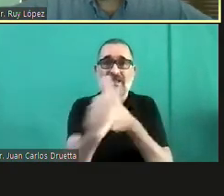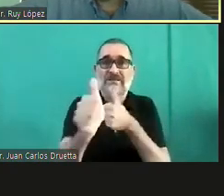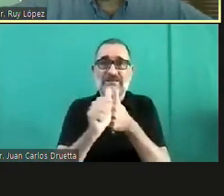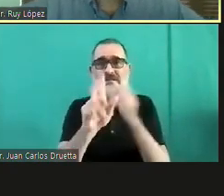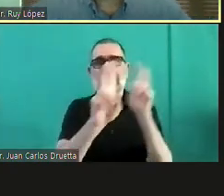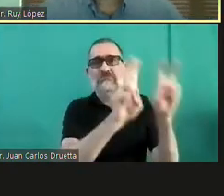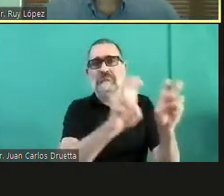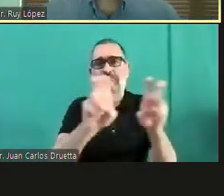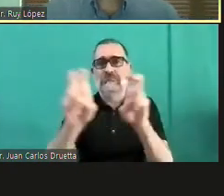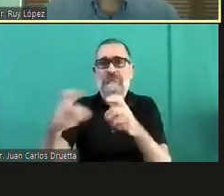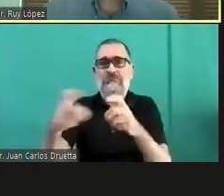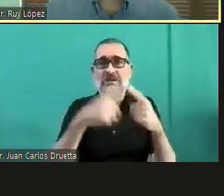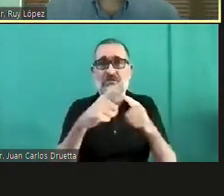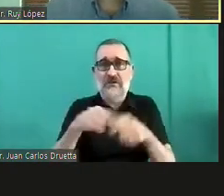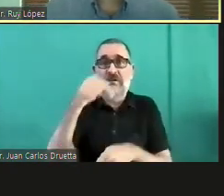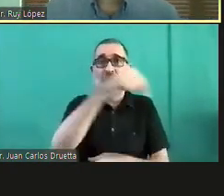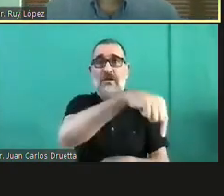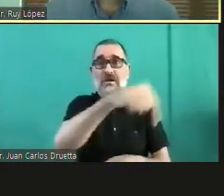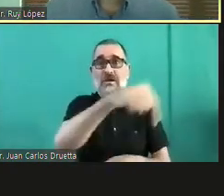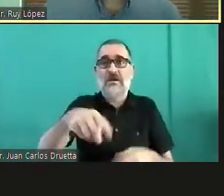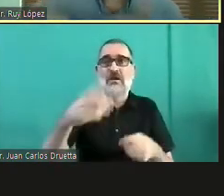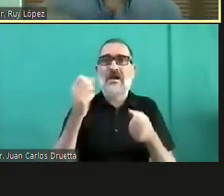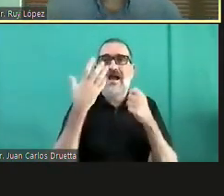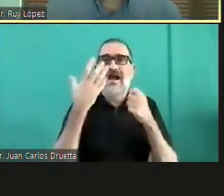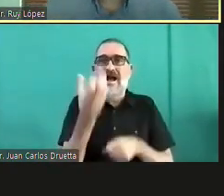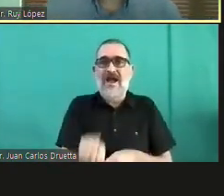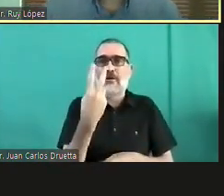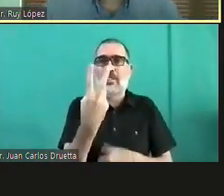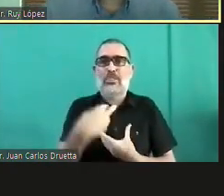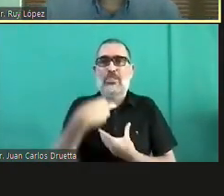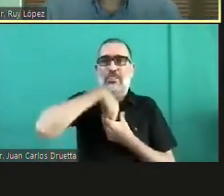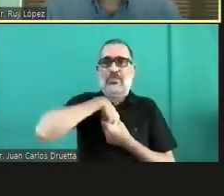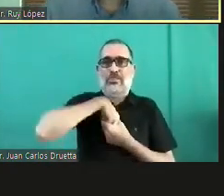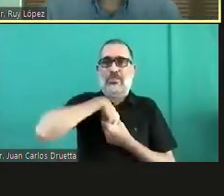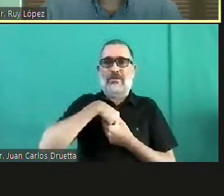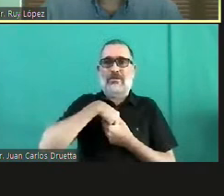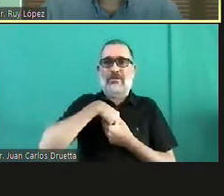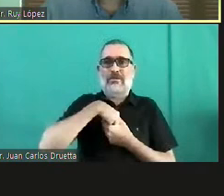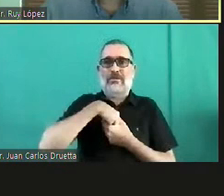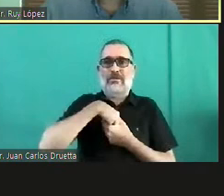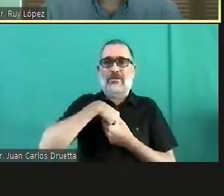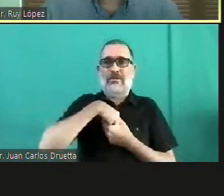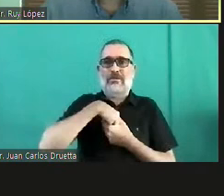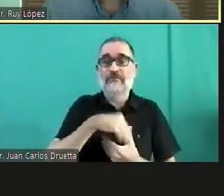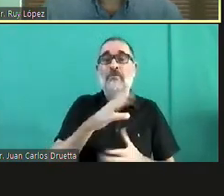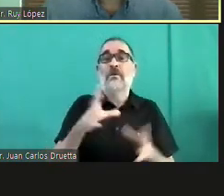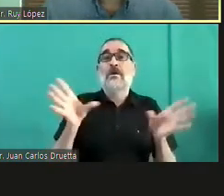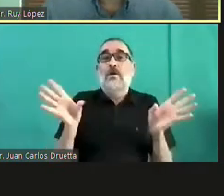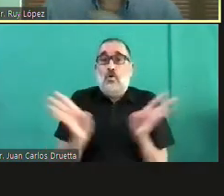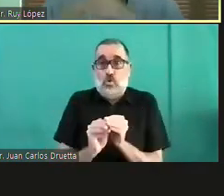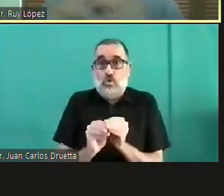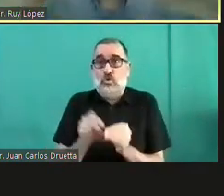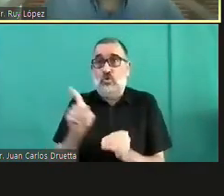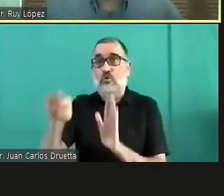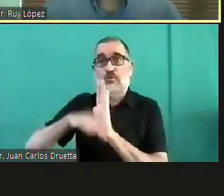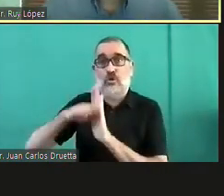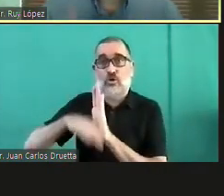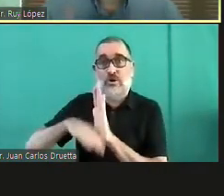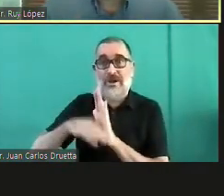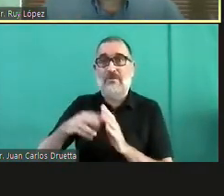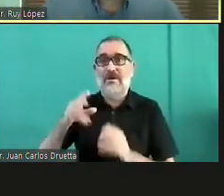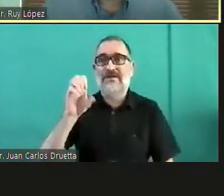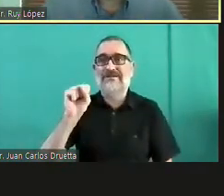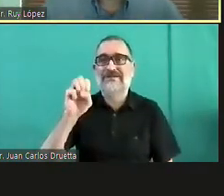haciendo rastreos casa por casa con las acciones del primer nivel de salud es decir e históricamente